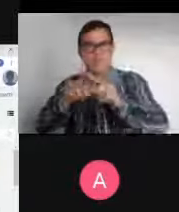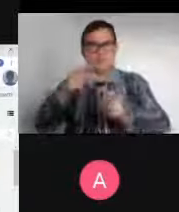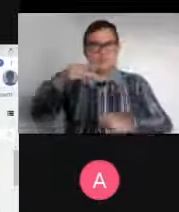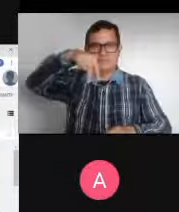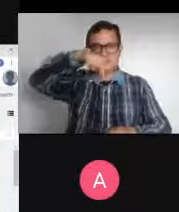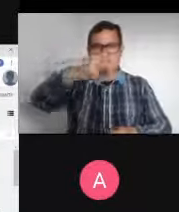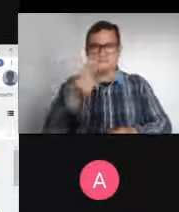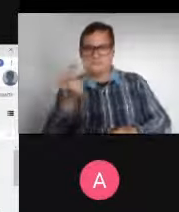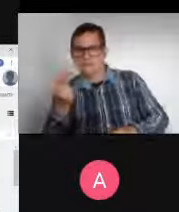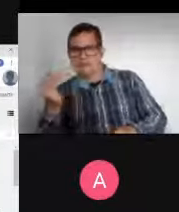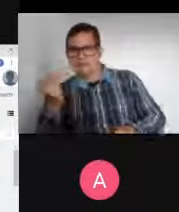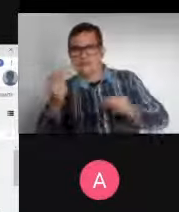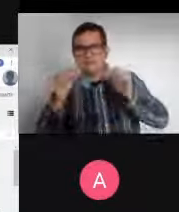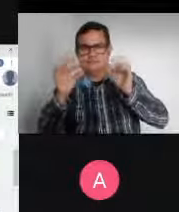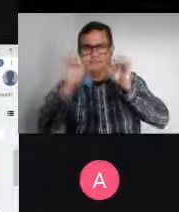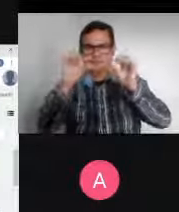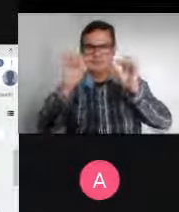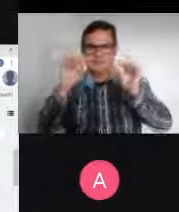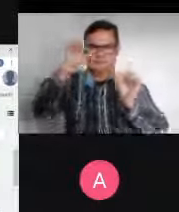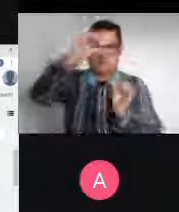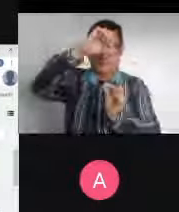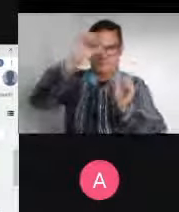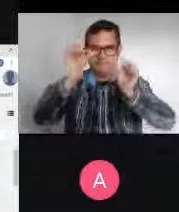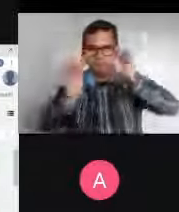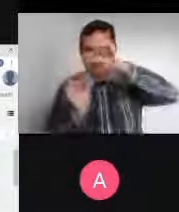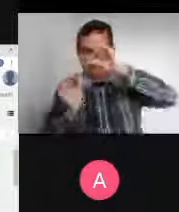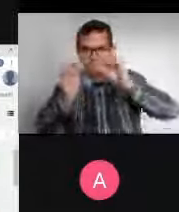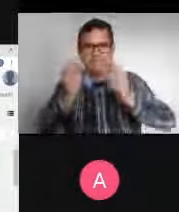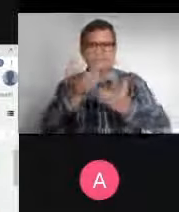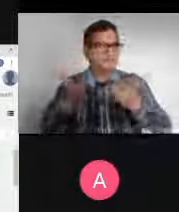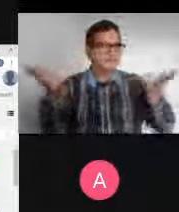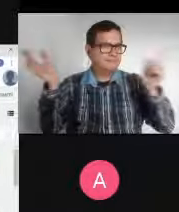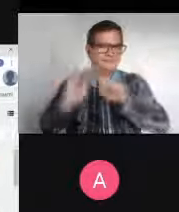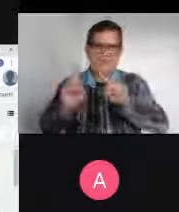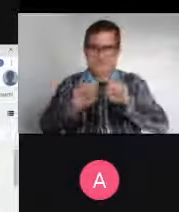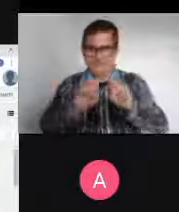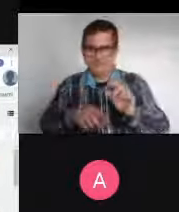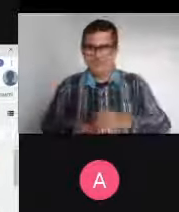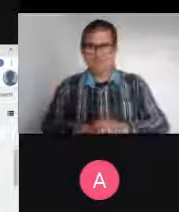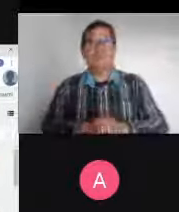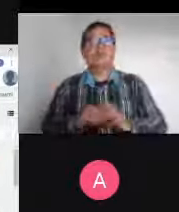necesito. No sé si hay alguna pregunta de este montaje.